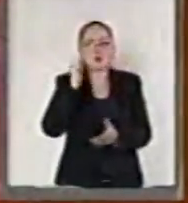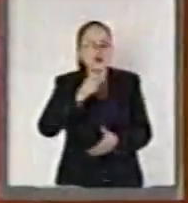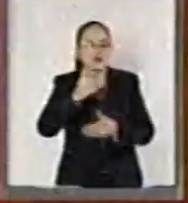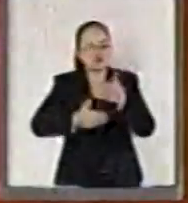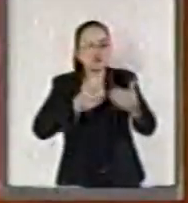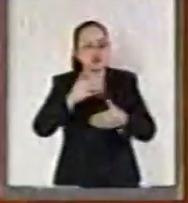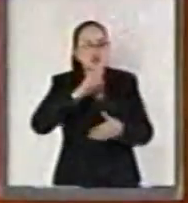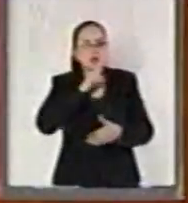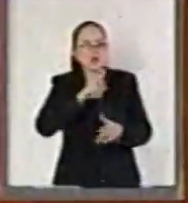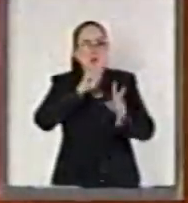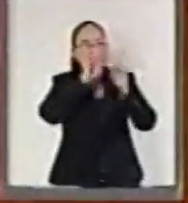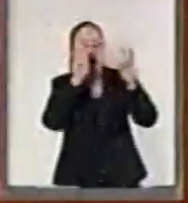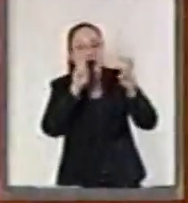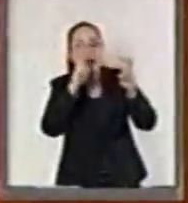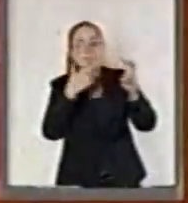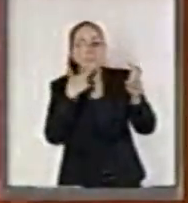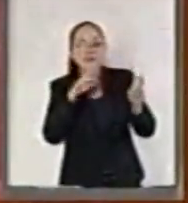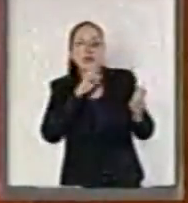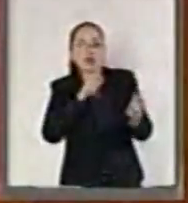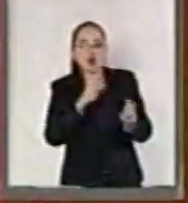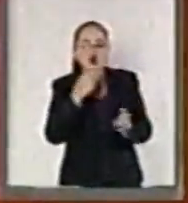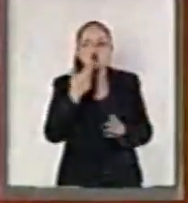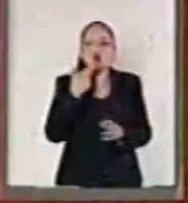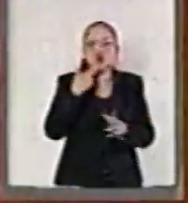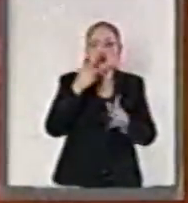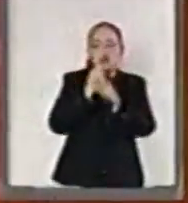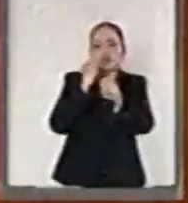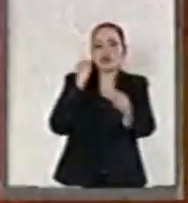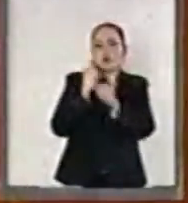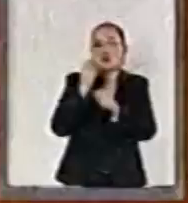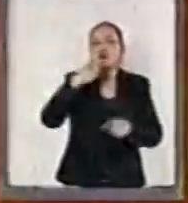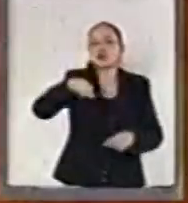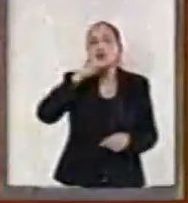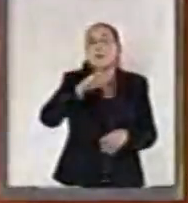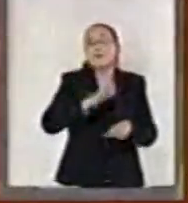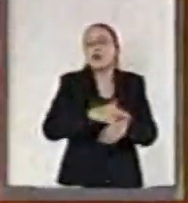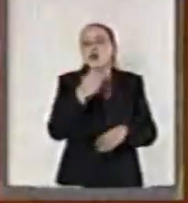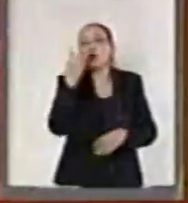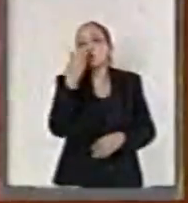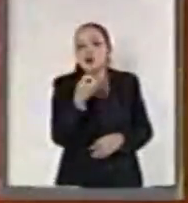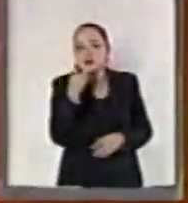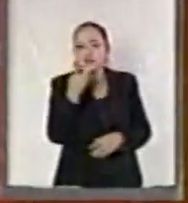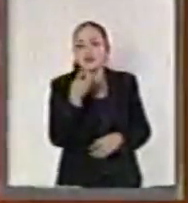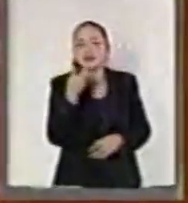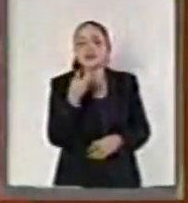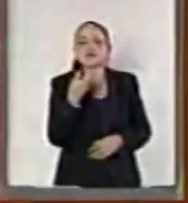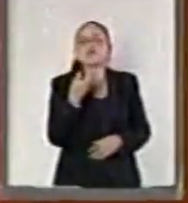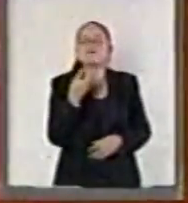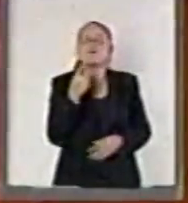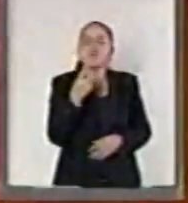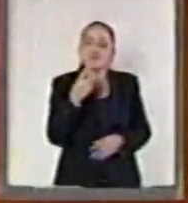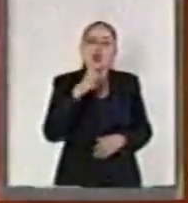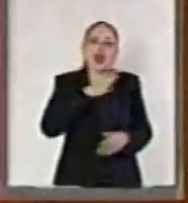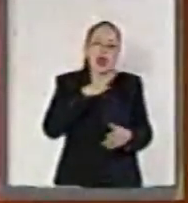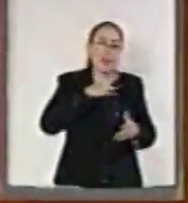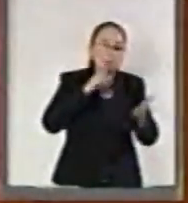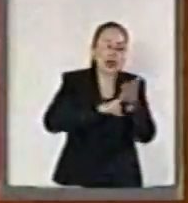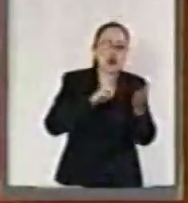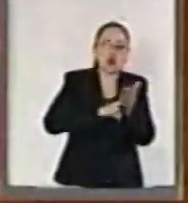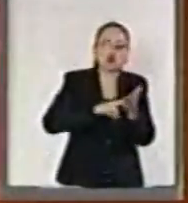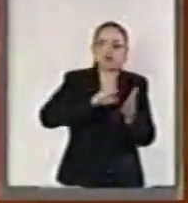eficiente, lo digo entre comillas, del uso del transporte, y que por eso se incrementa en un